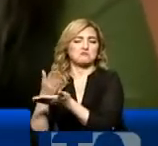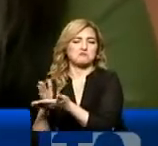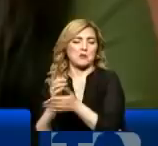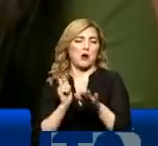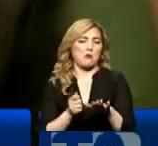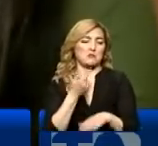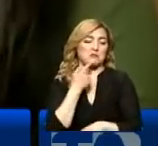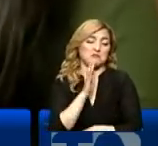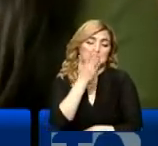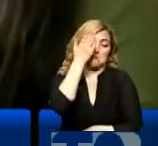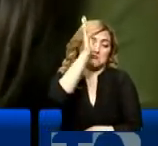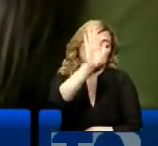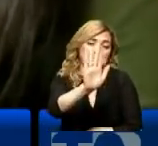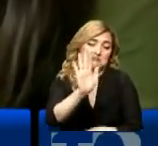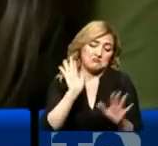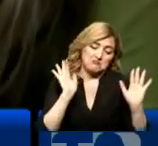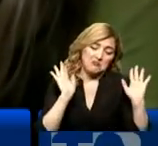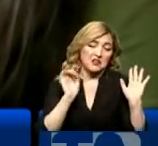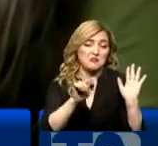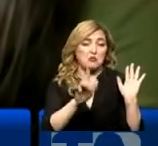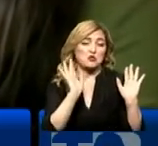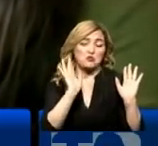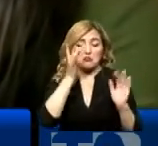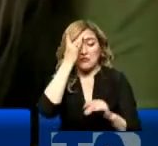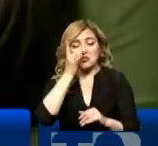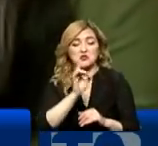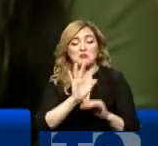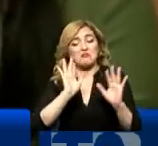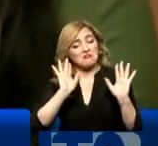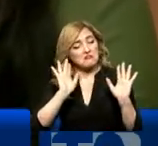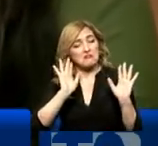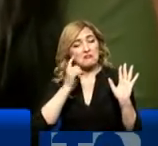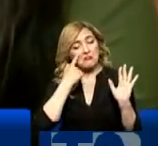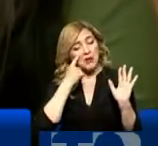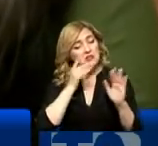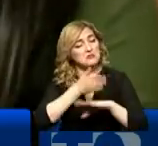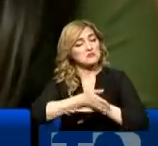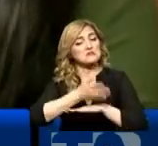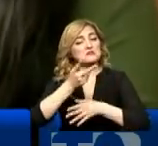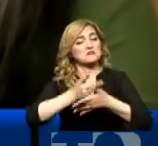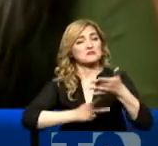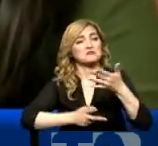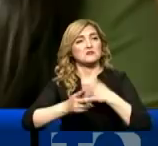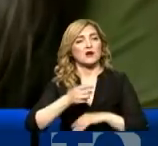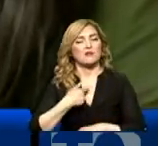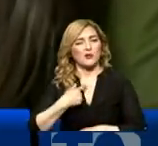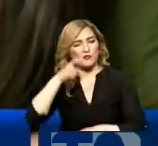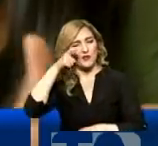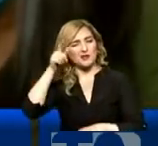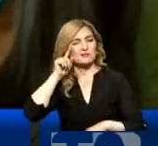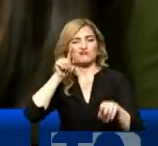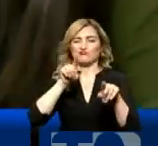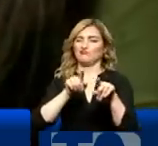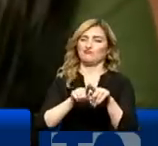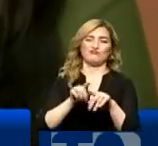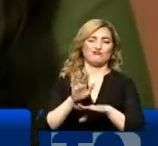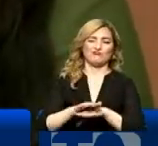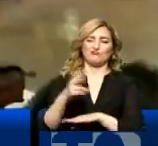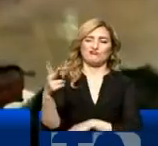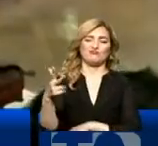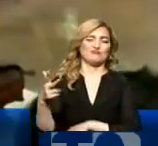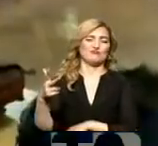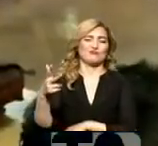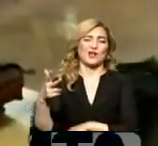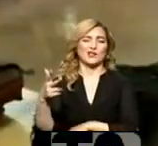que realiza. No podemos estar de acuerdo con esta decisión, dado que en su momento fue planteada una acusación en su